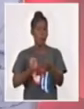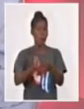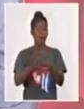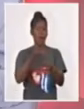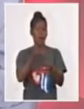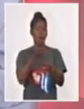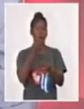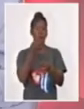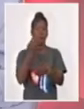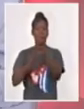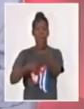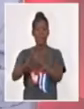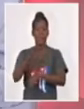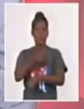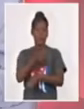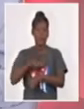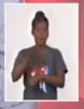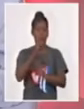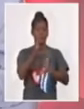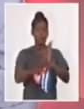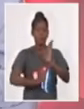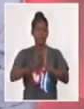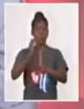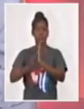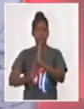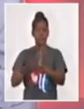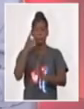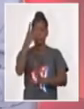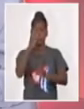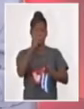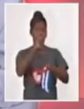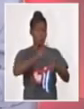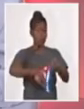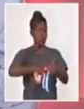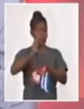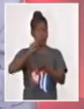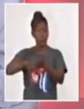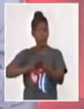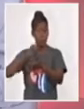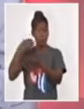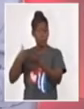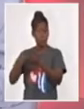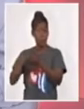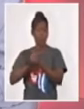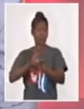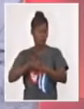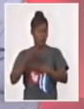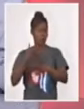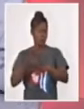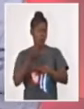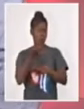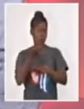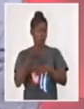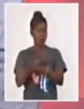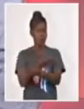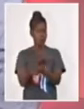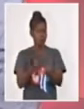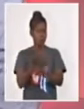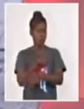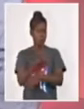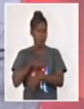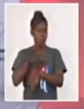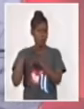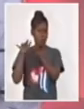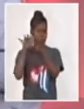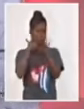mediante contrato se sitúan esas producciones en las tiendas y se comercializan con esta facilidad